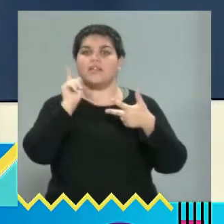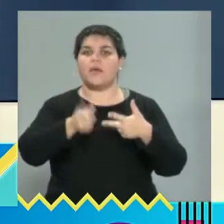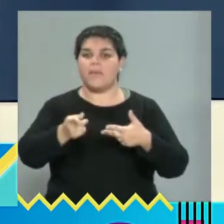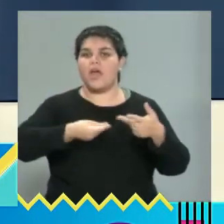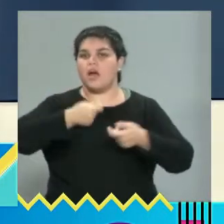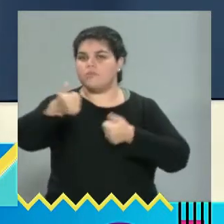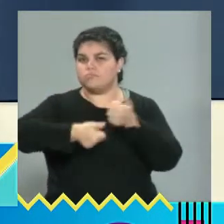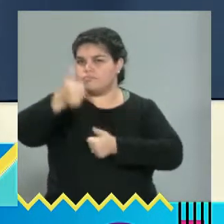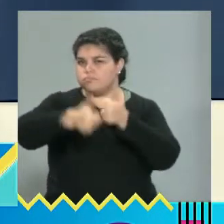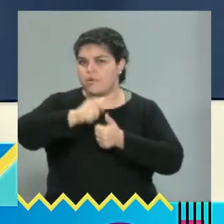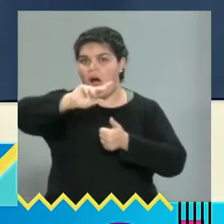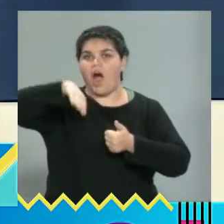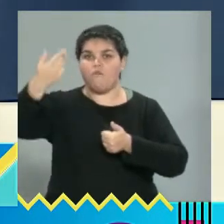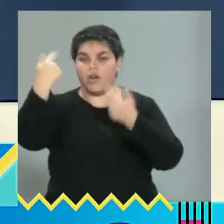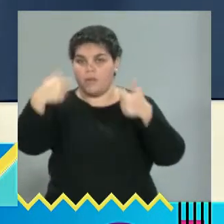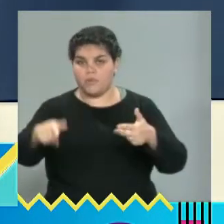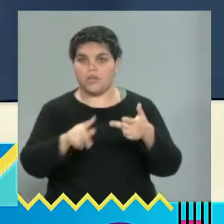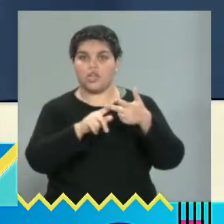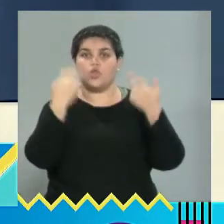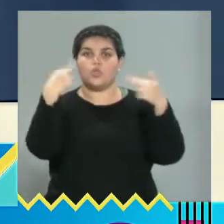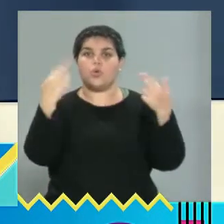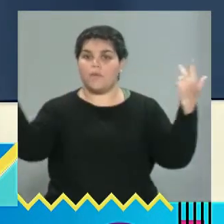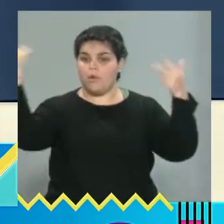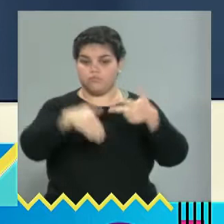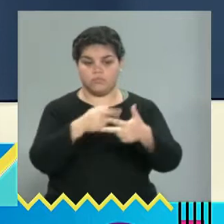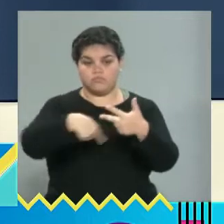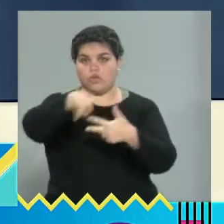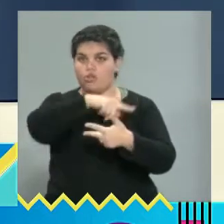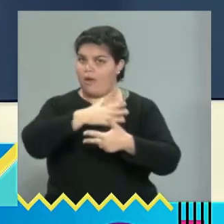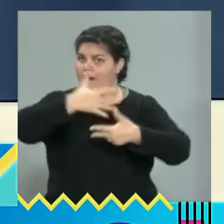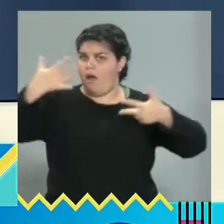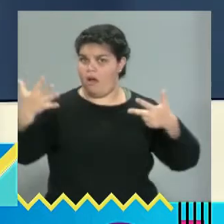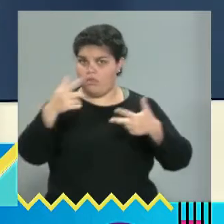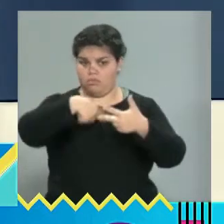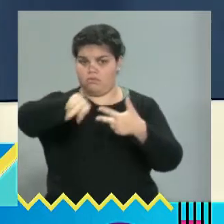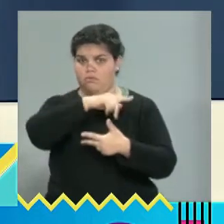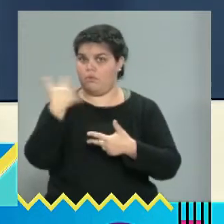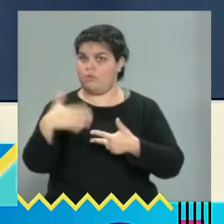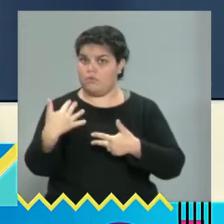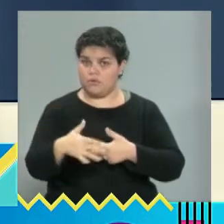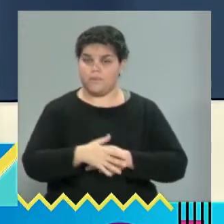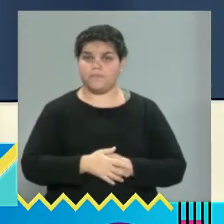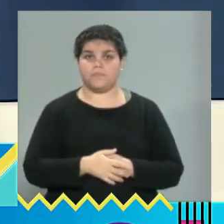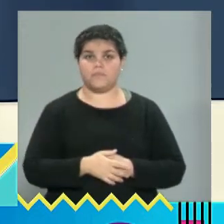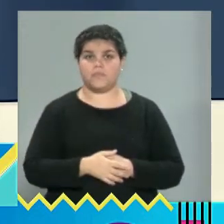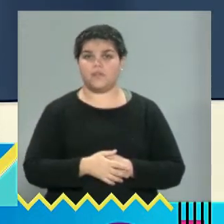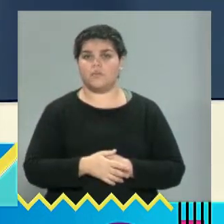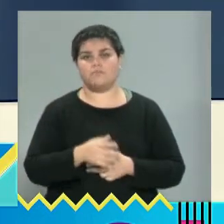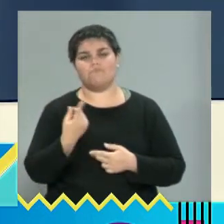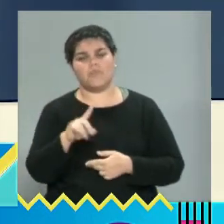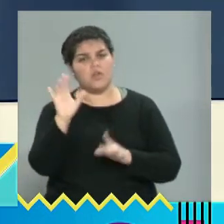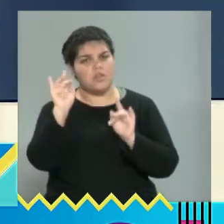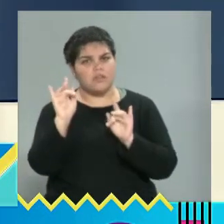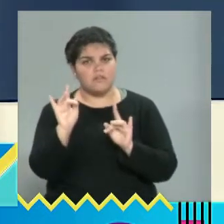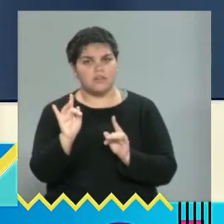compite contra importados y el turismo receptivo. Son muchos sectores. Pero es difícil que en un contexto como el que estamos